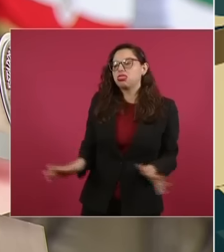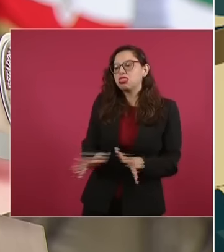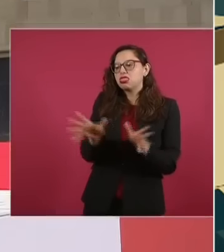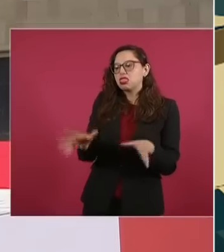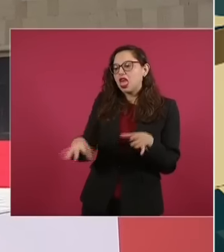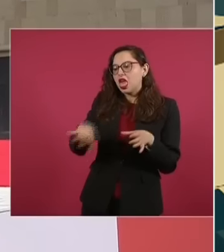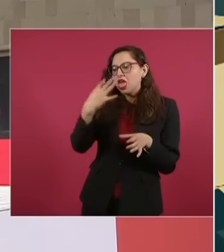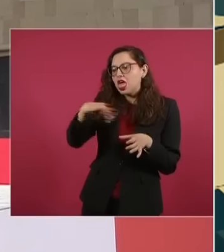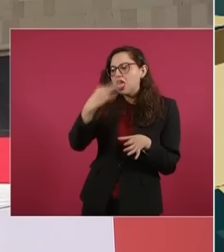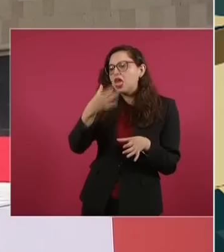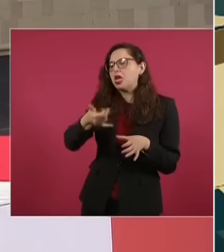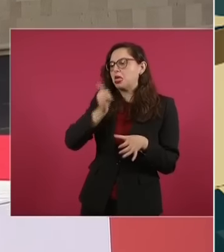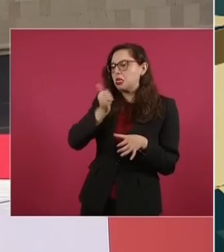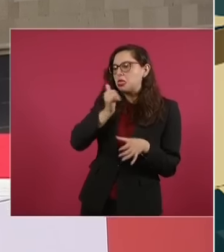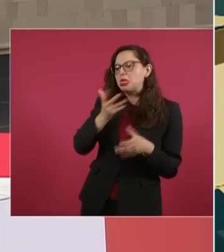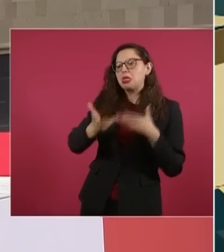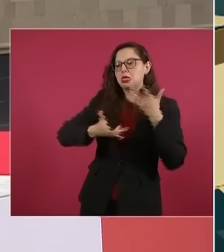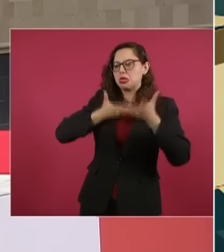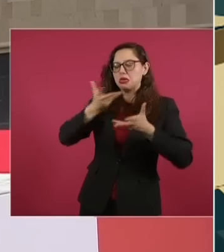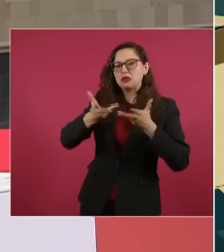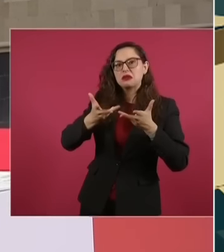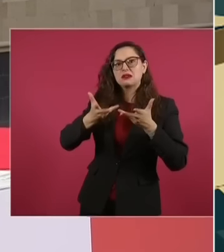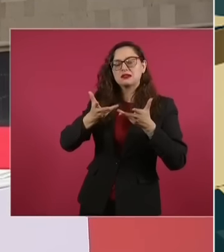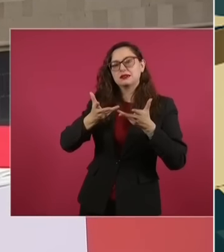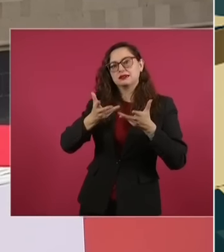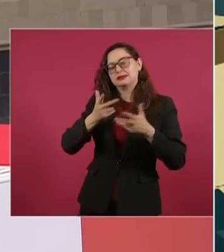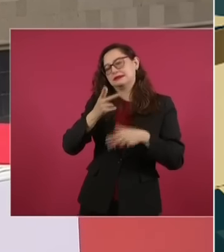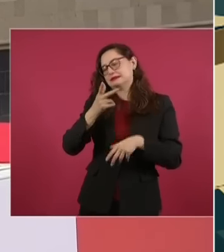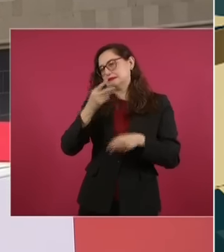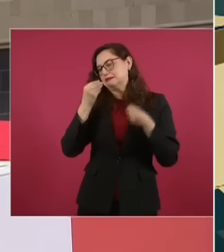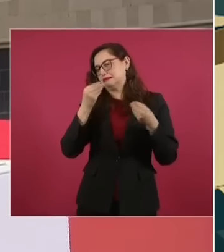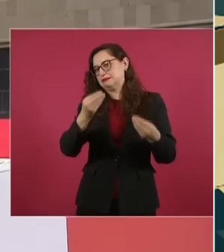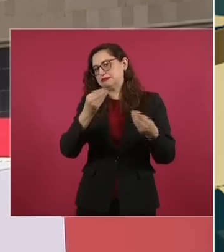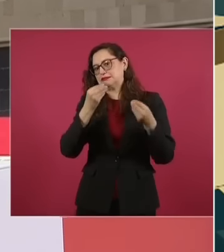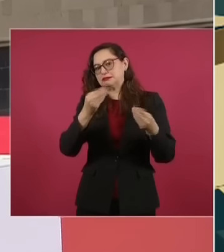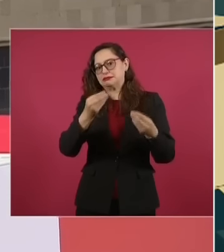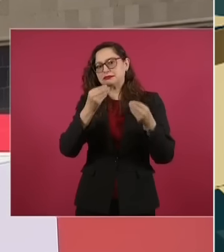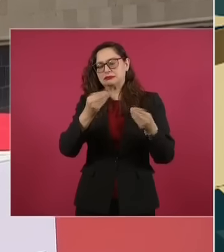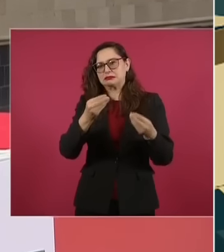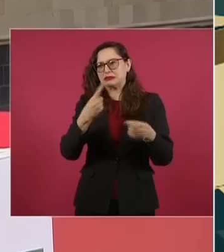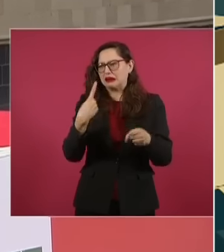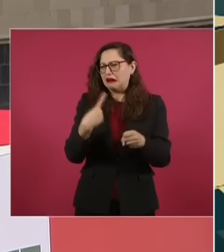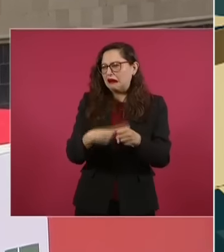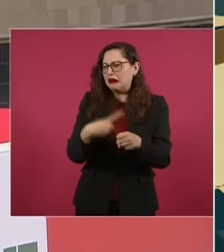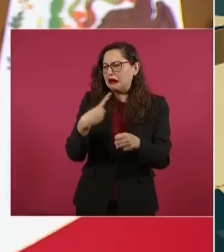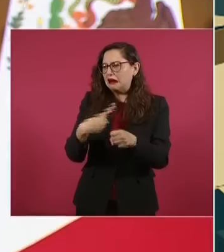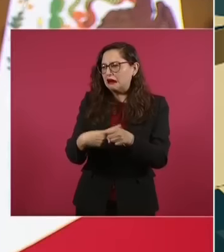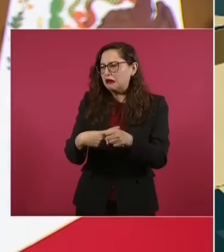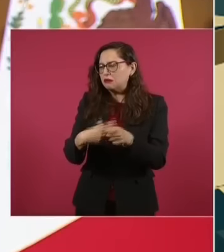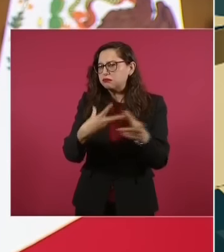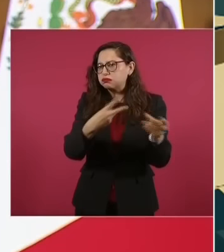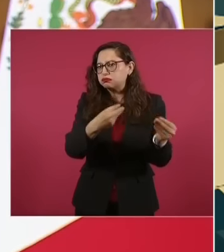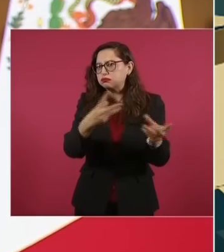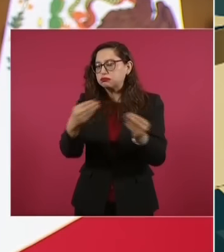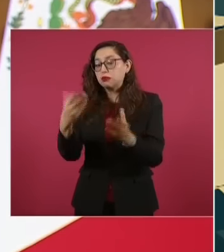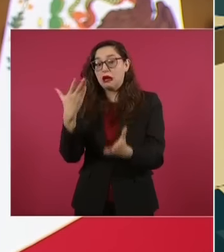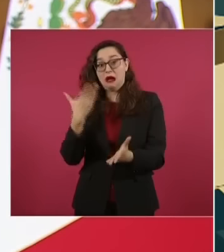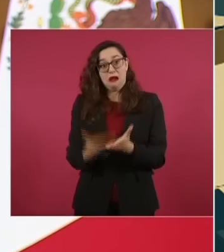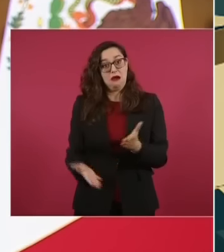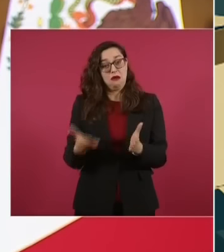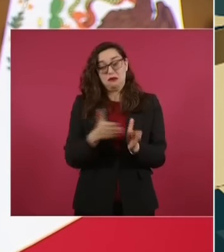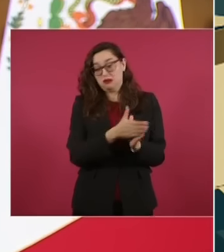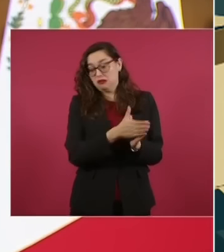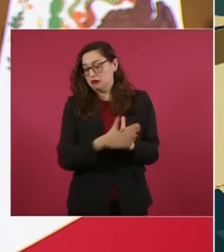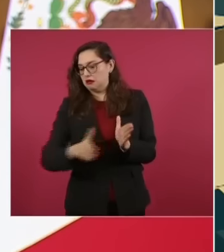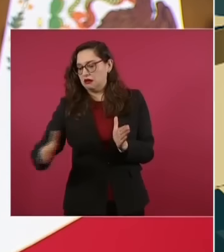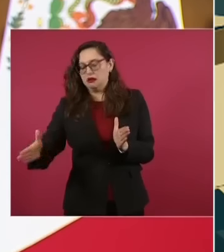entregó un paquete, que eso era lo que iba, era una cosa así como delivery girl. Bueno, pues la